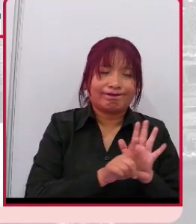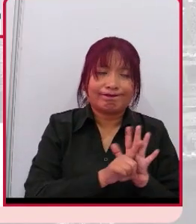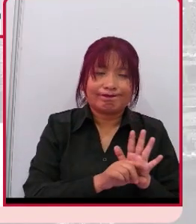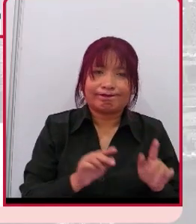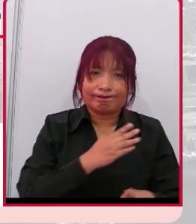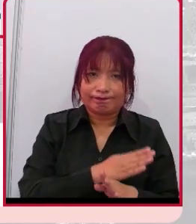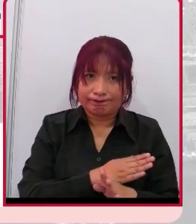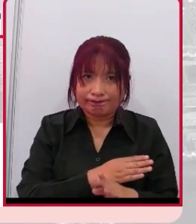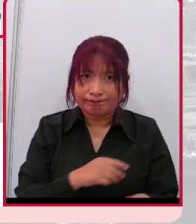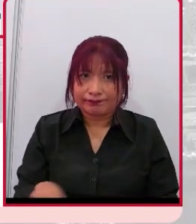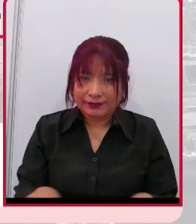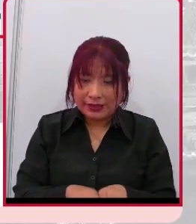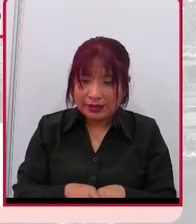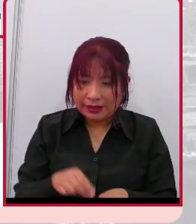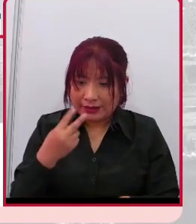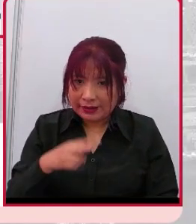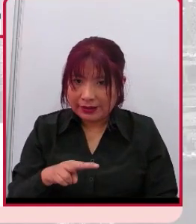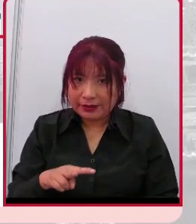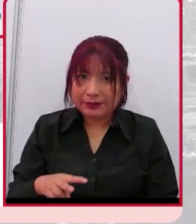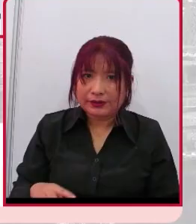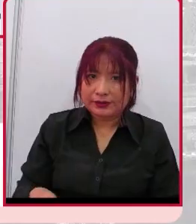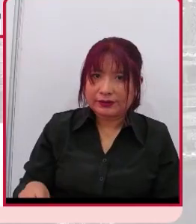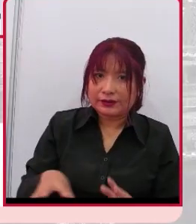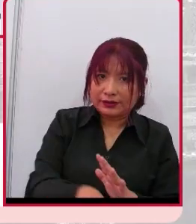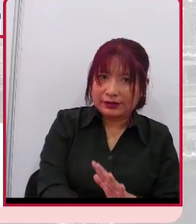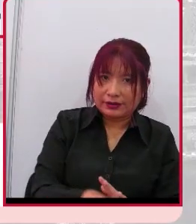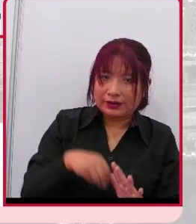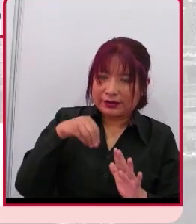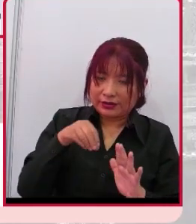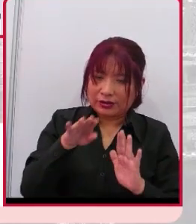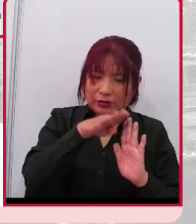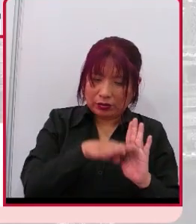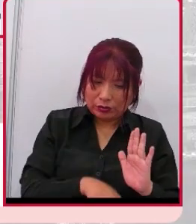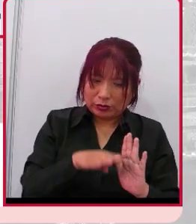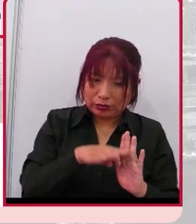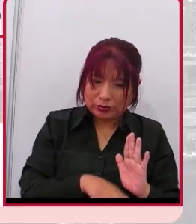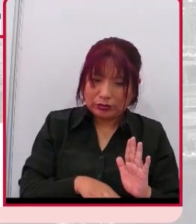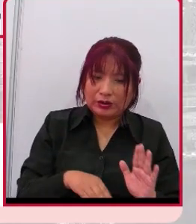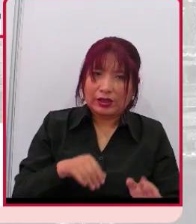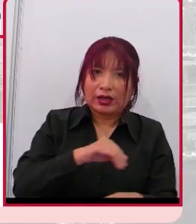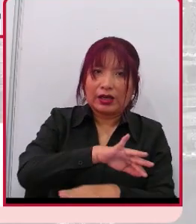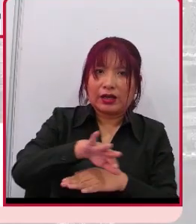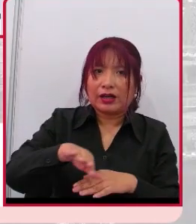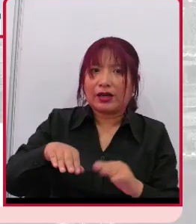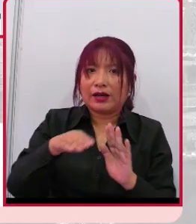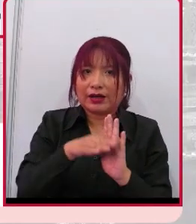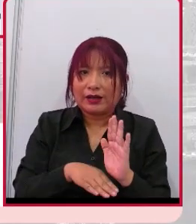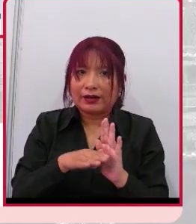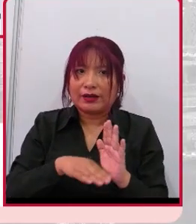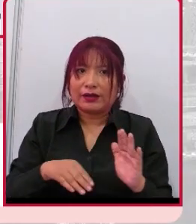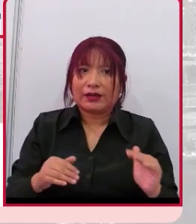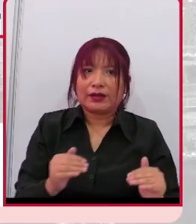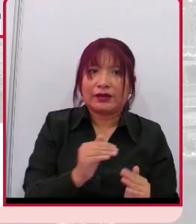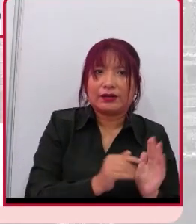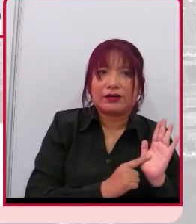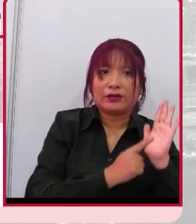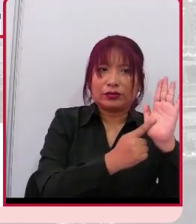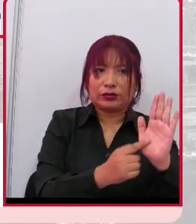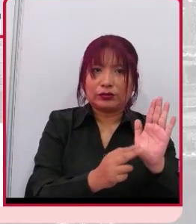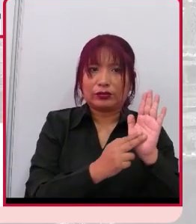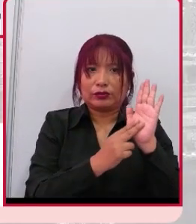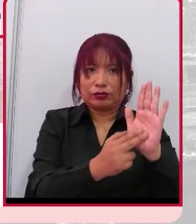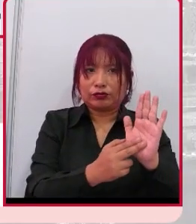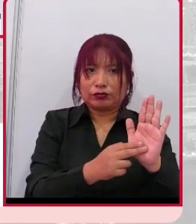baja, también se caracterizaba porque tenía un valor muy por debajo a la muestra típica que procesa Brocal.